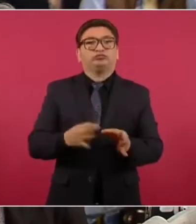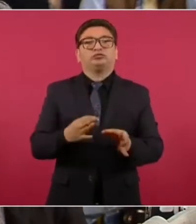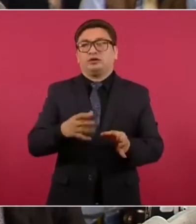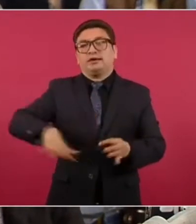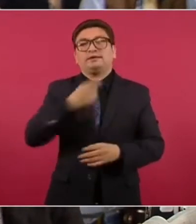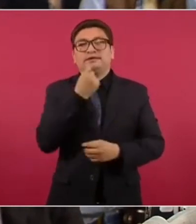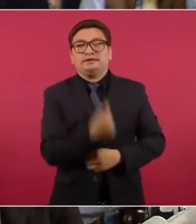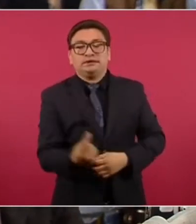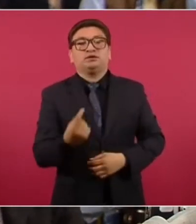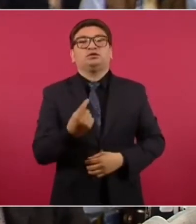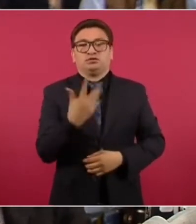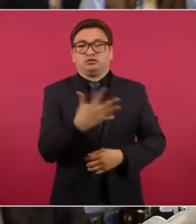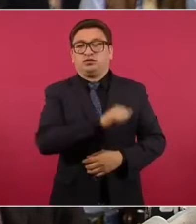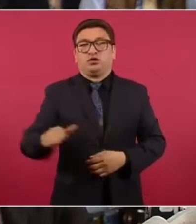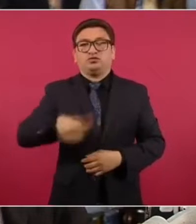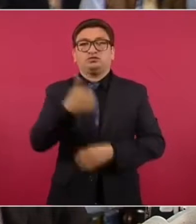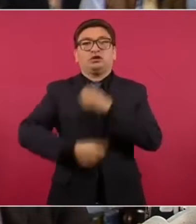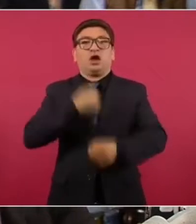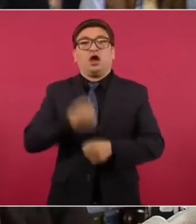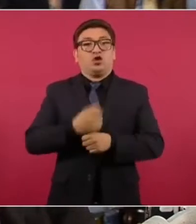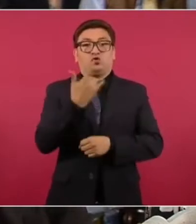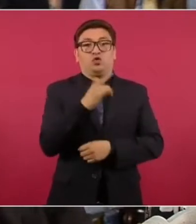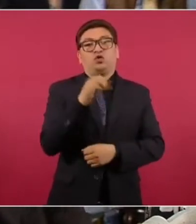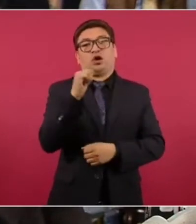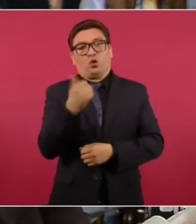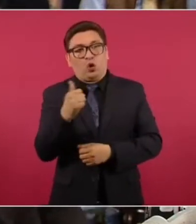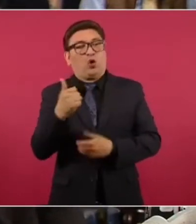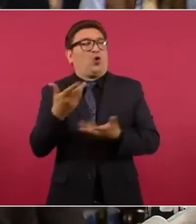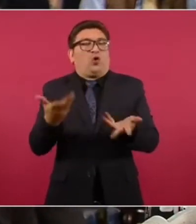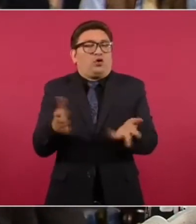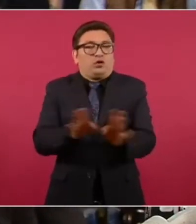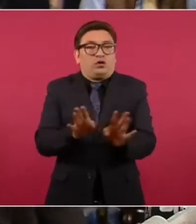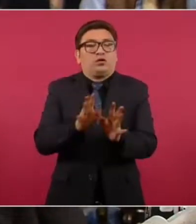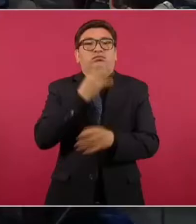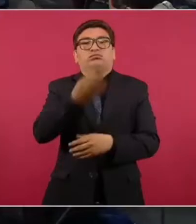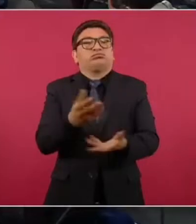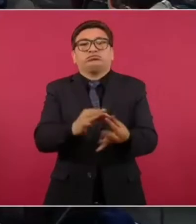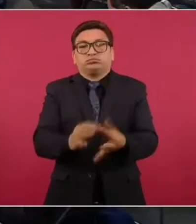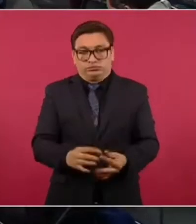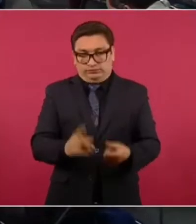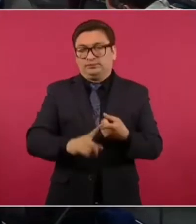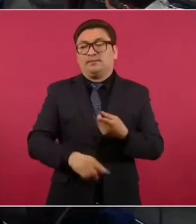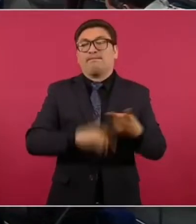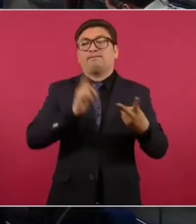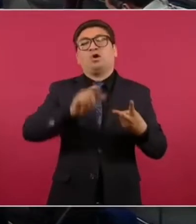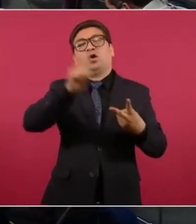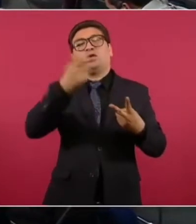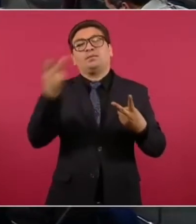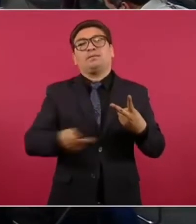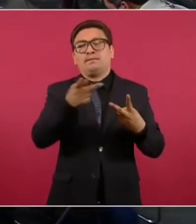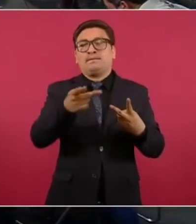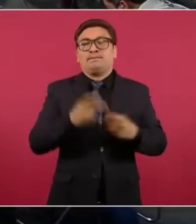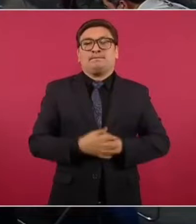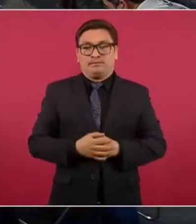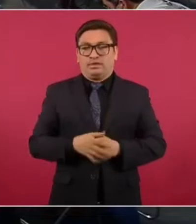niños de 5 a 11 años? Es decir, si va a ser todo julio, agosto, no sé qué le han comentado. Y también preguntar, hay